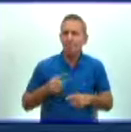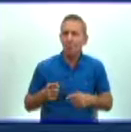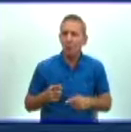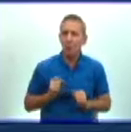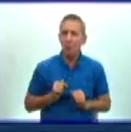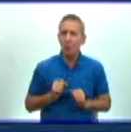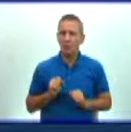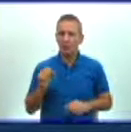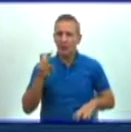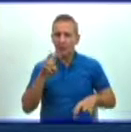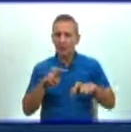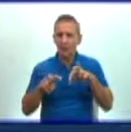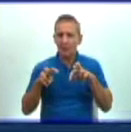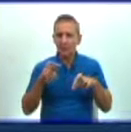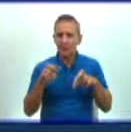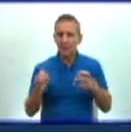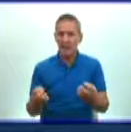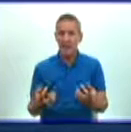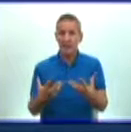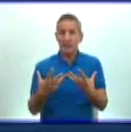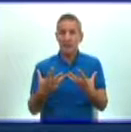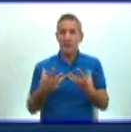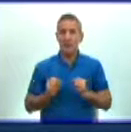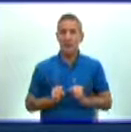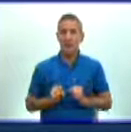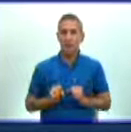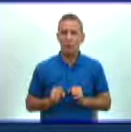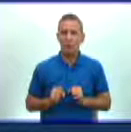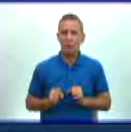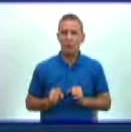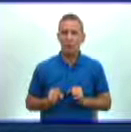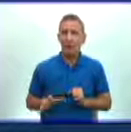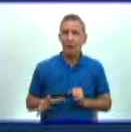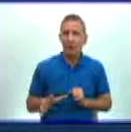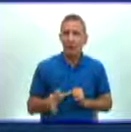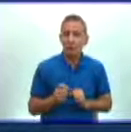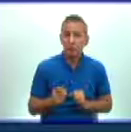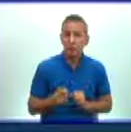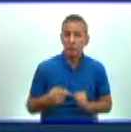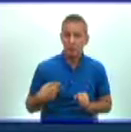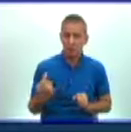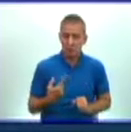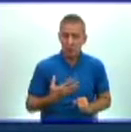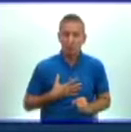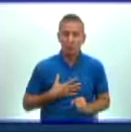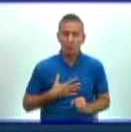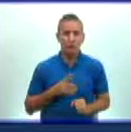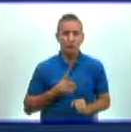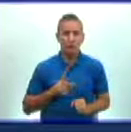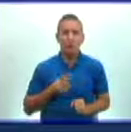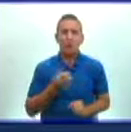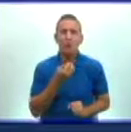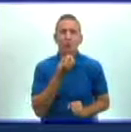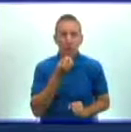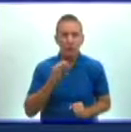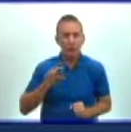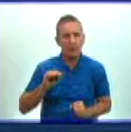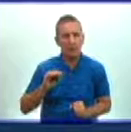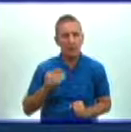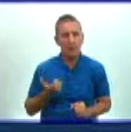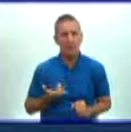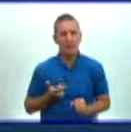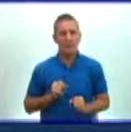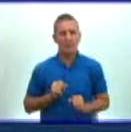incluso todo lo que nosotros no expresamos? Ese maestro que sabe que lo esencial